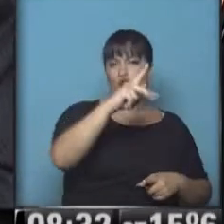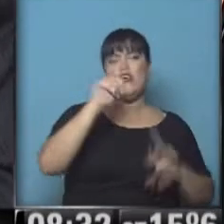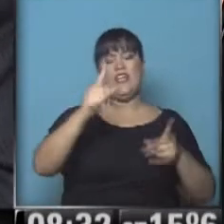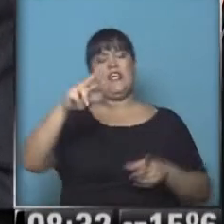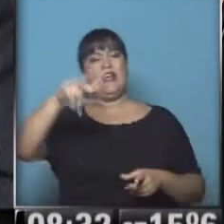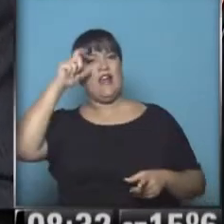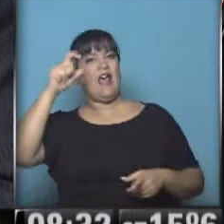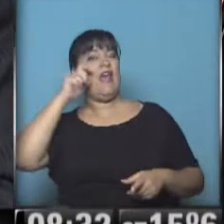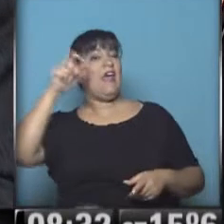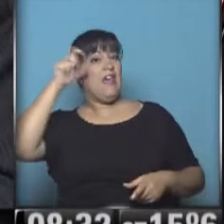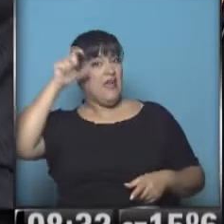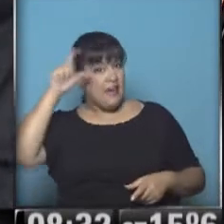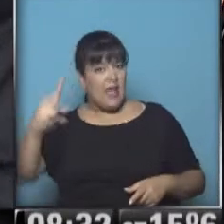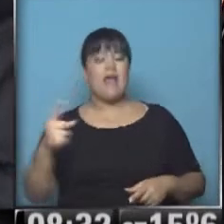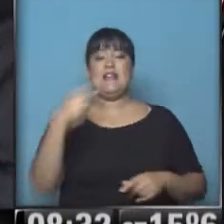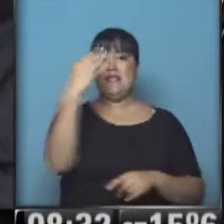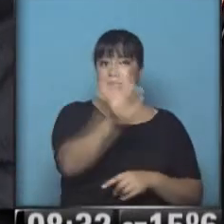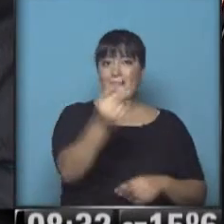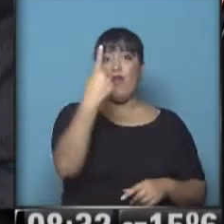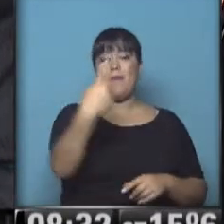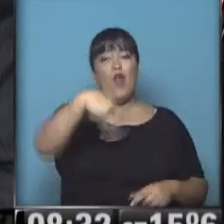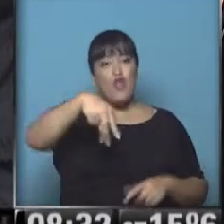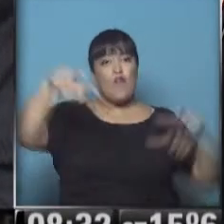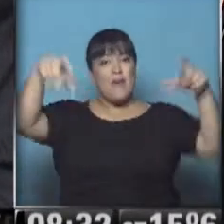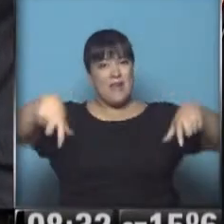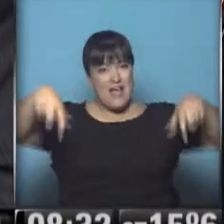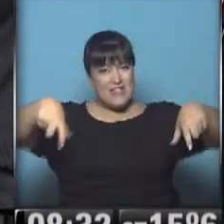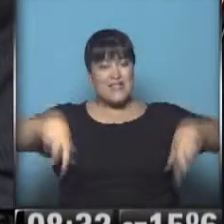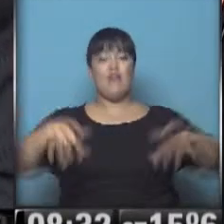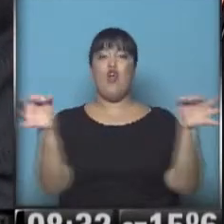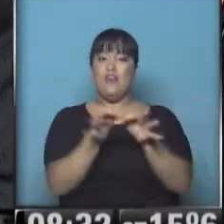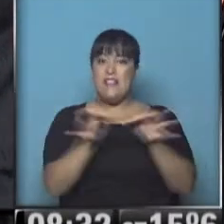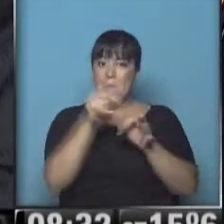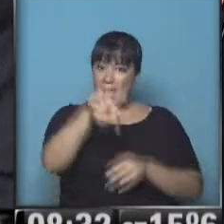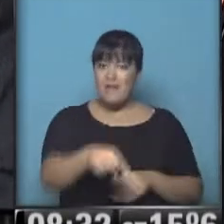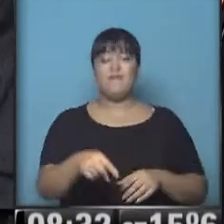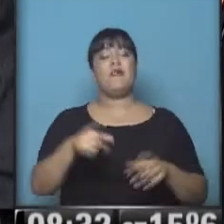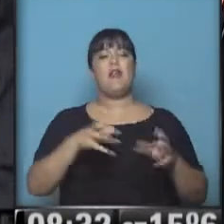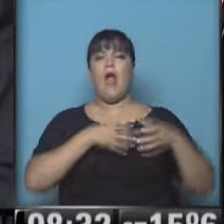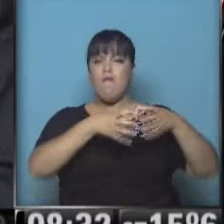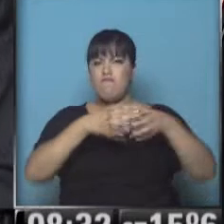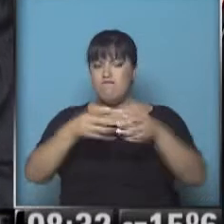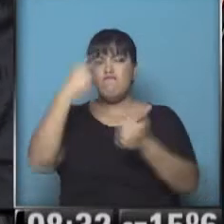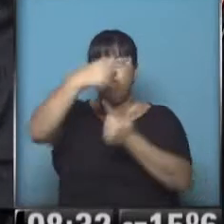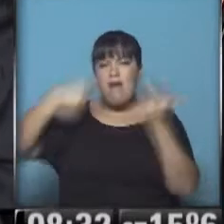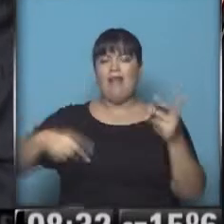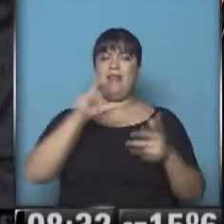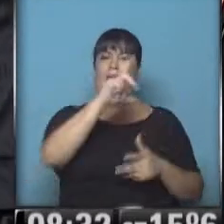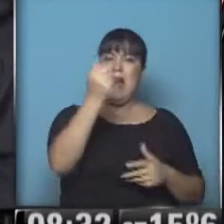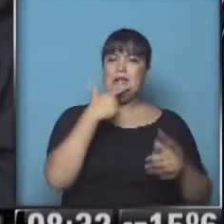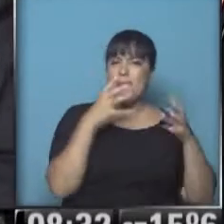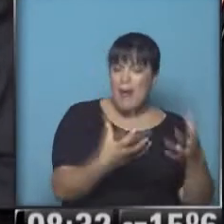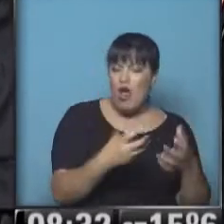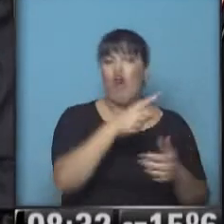desarrollar el sábado 1 de noviembre en el Estadio Islas Malvinas y que cuenta con presencias confirmadas de grandes bandas como Las Pelotas,